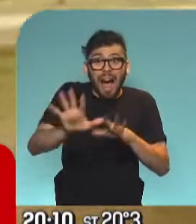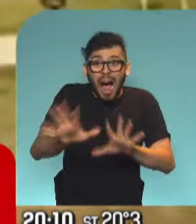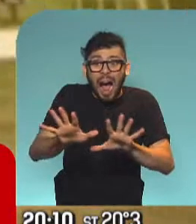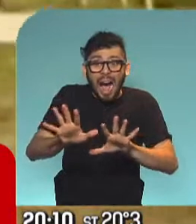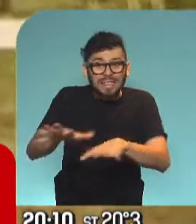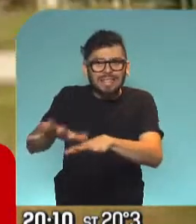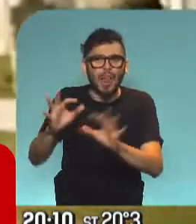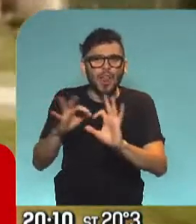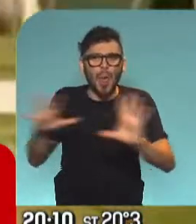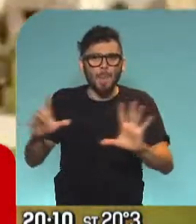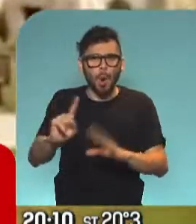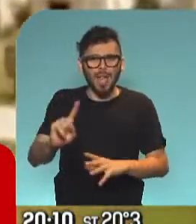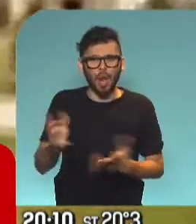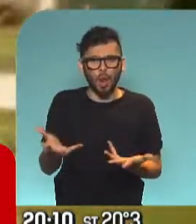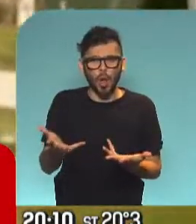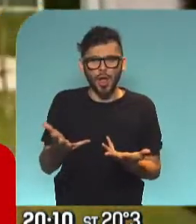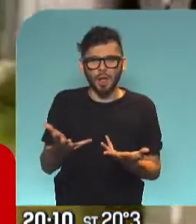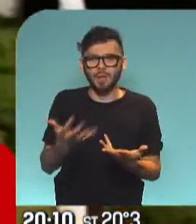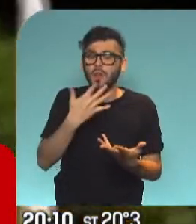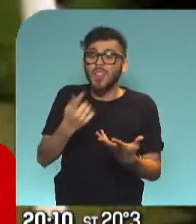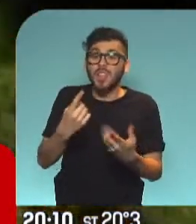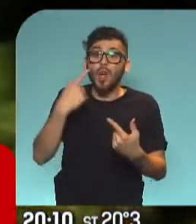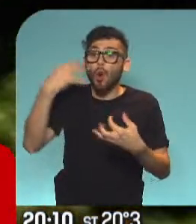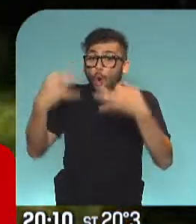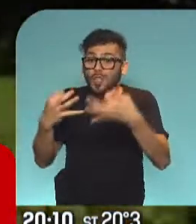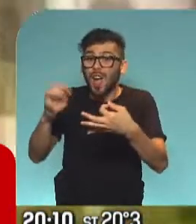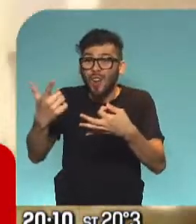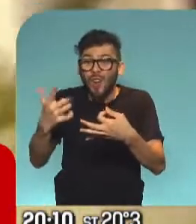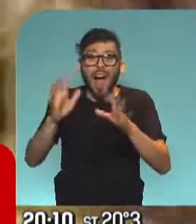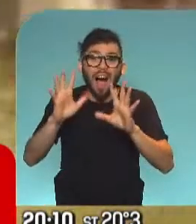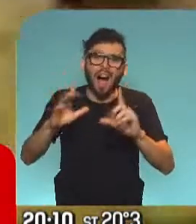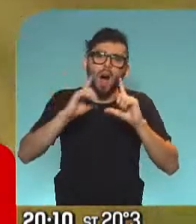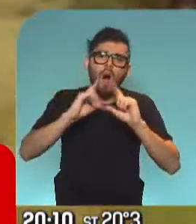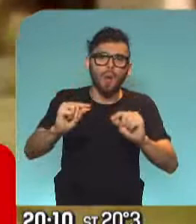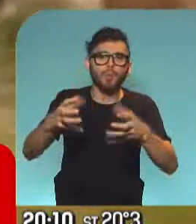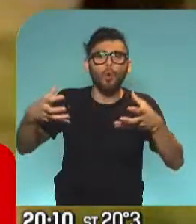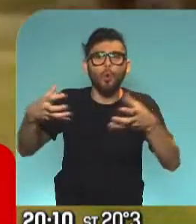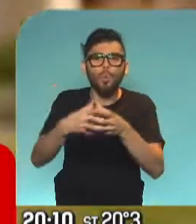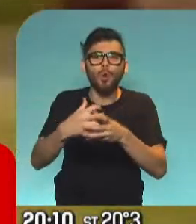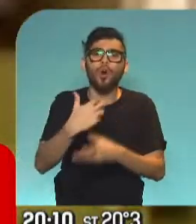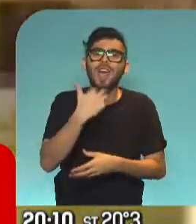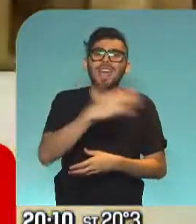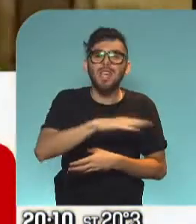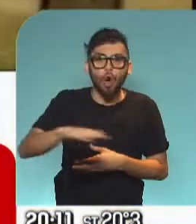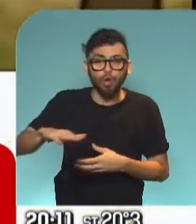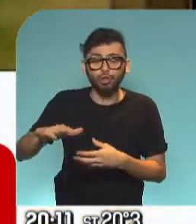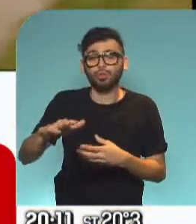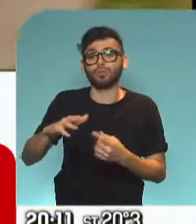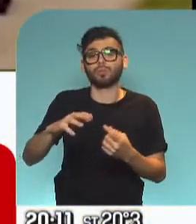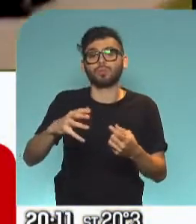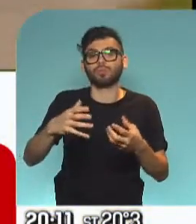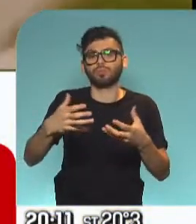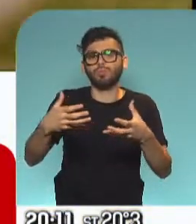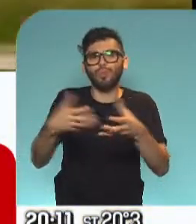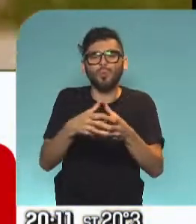no hay justicia, que haya escrache. Así nacieron los escraches desde la agrupación Hijos, los tomaron las agrupaciones